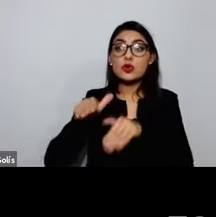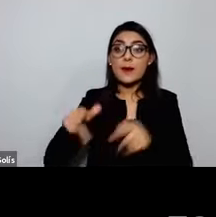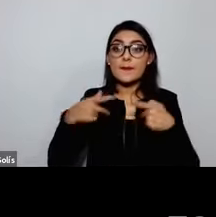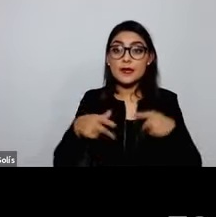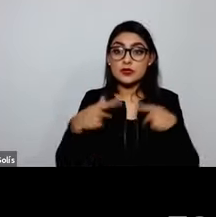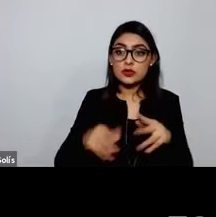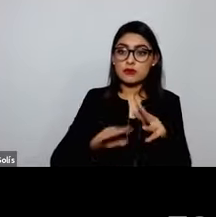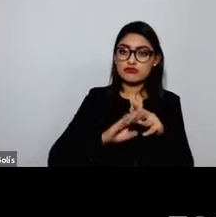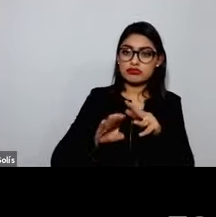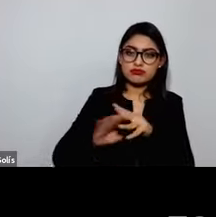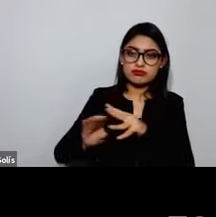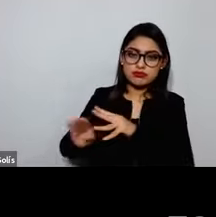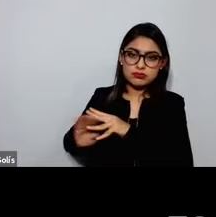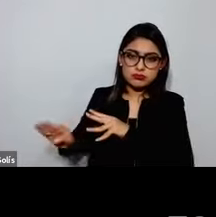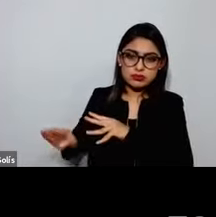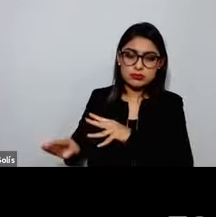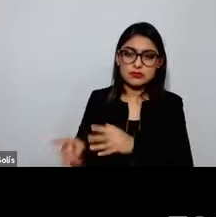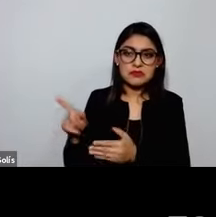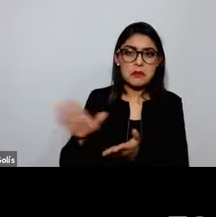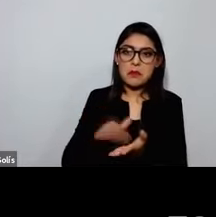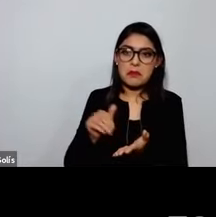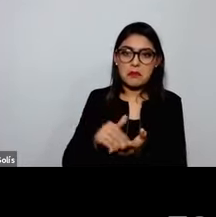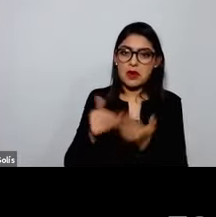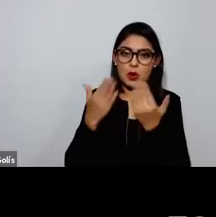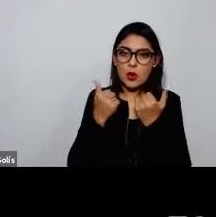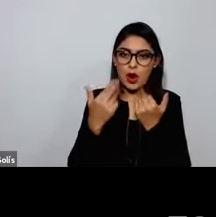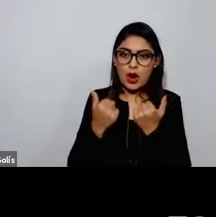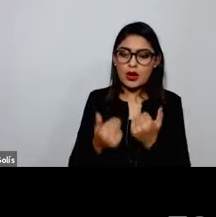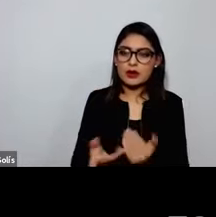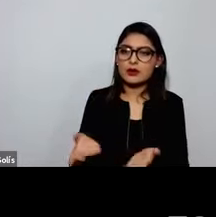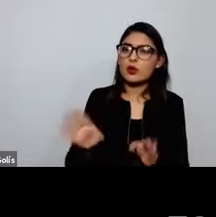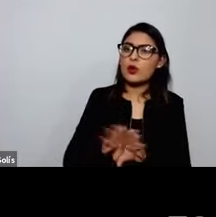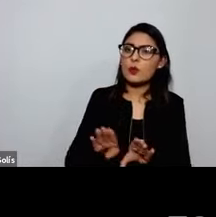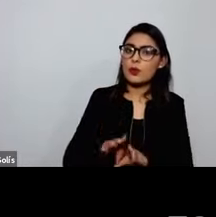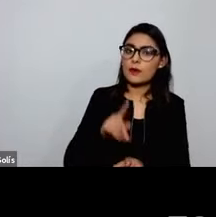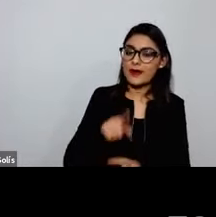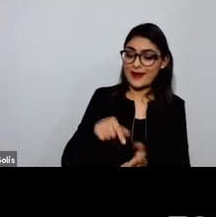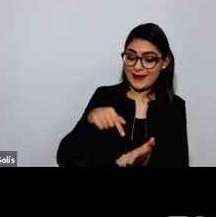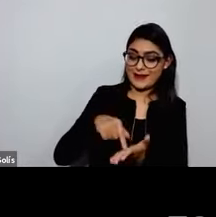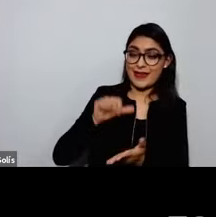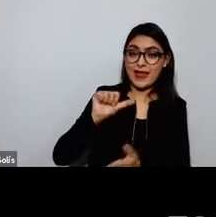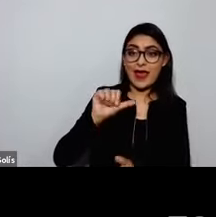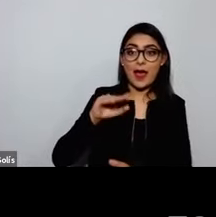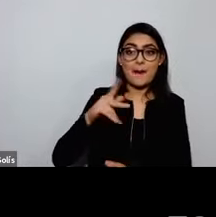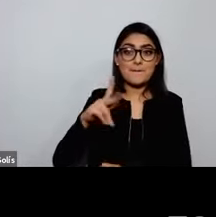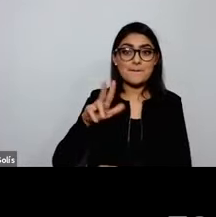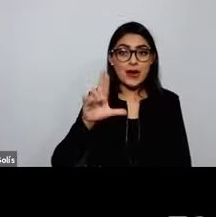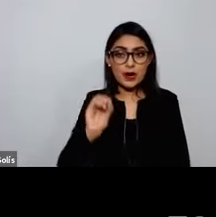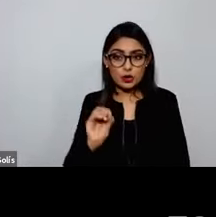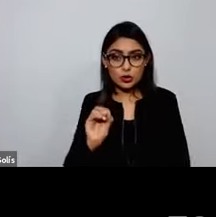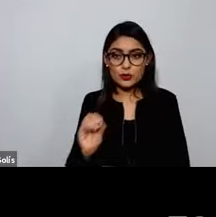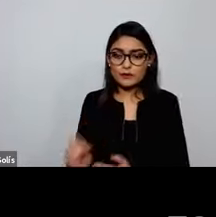indocumentados. Lo que hace la Suprema Corte en este amparo es que trae un poco